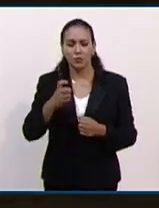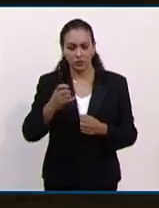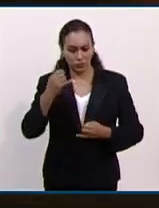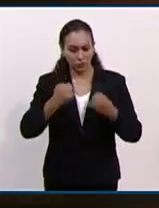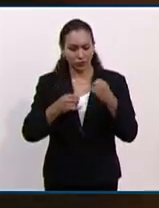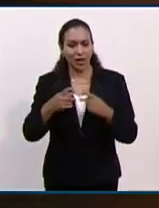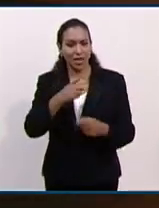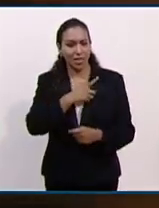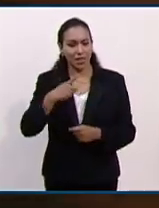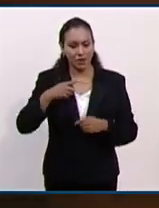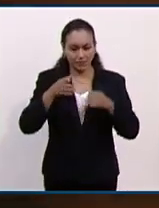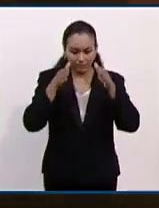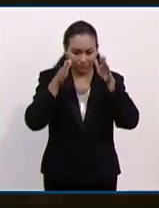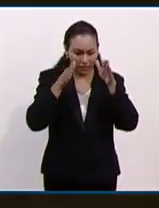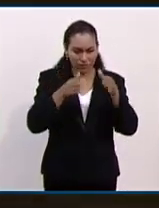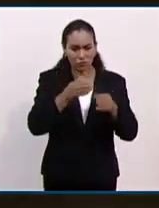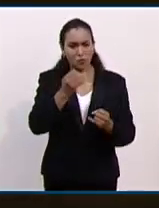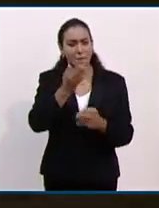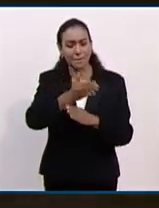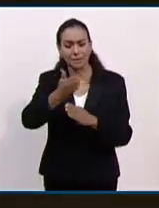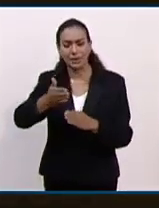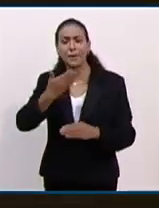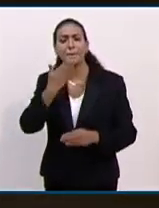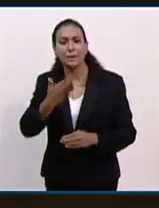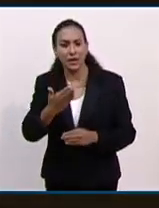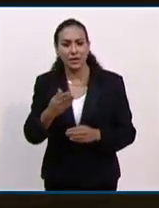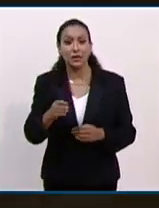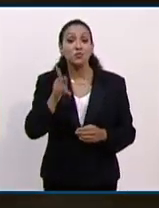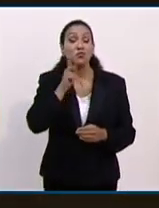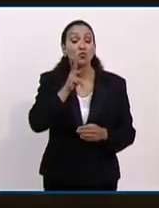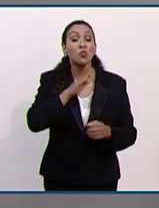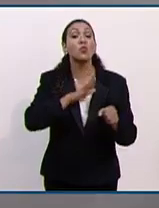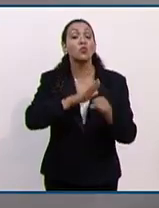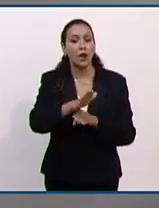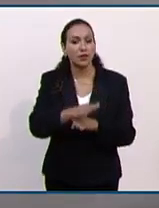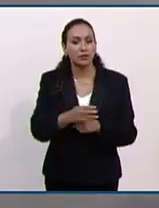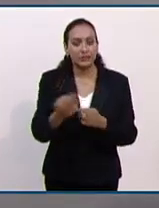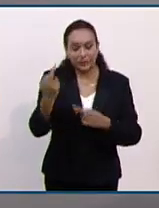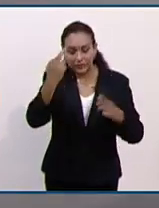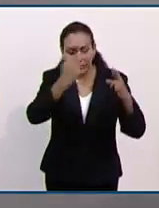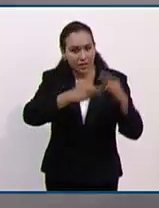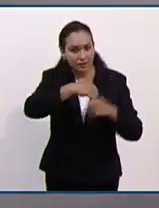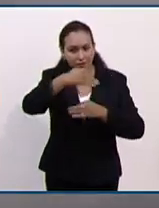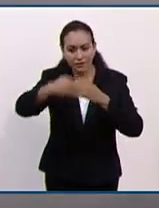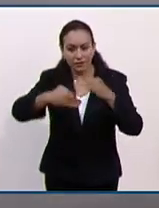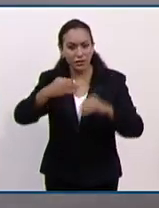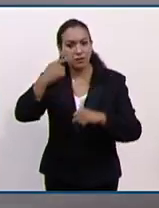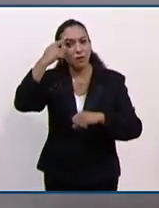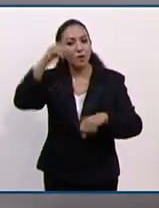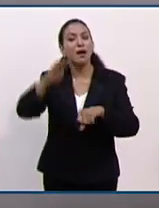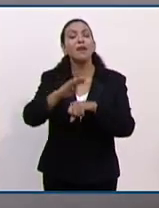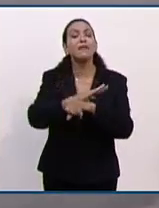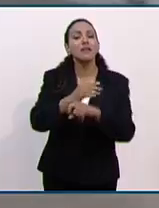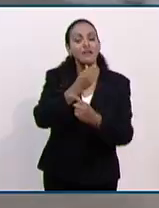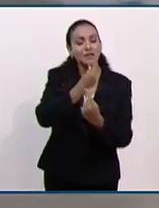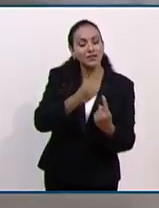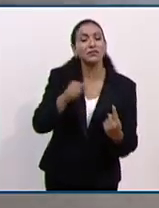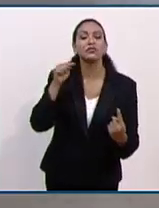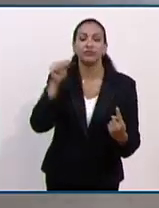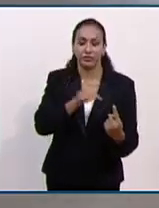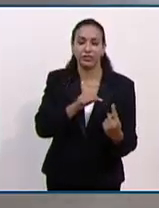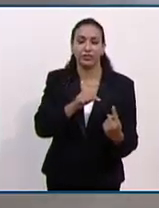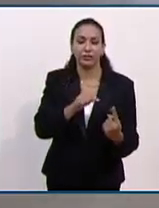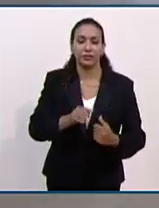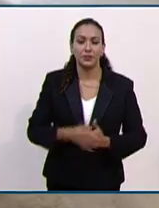cuenta la totalidad del acervo probatorio, teniendo presente la situación de desventaja en que se encuentra la niña o el